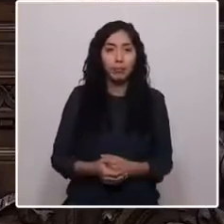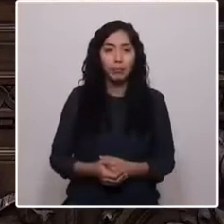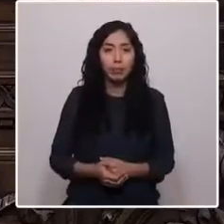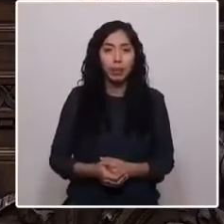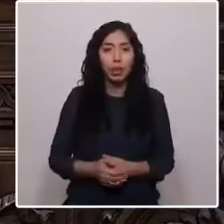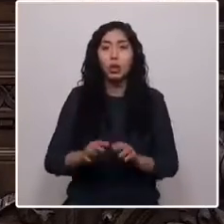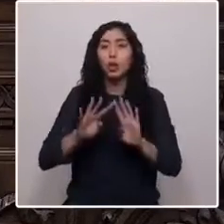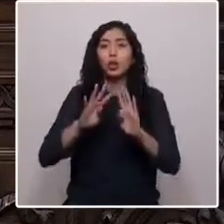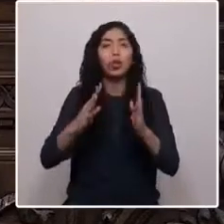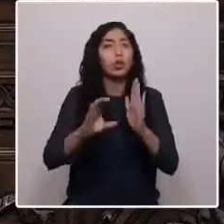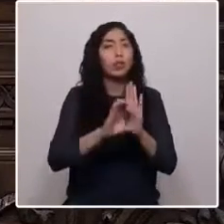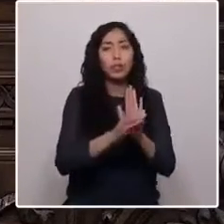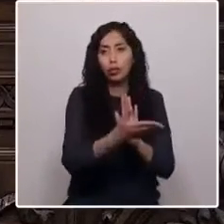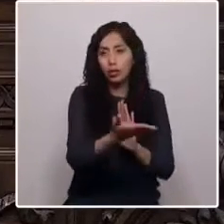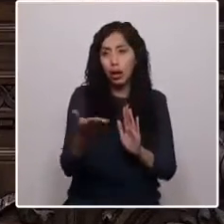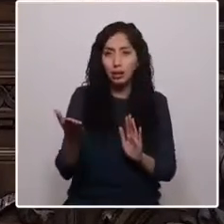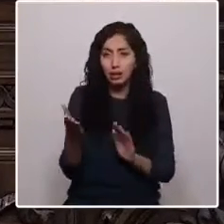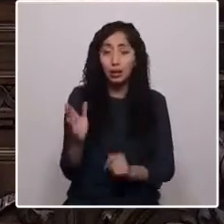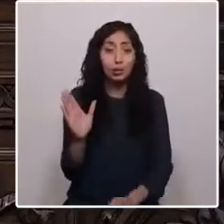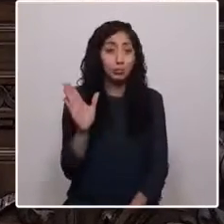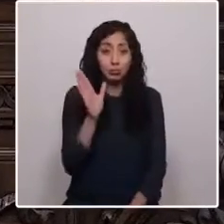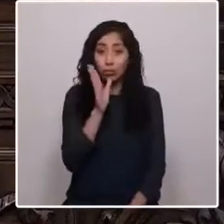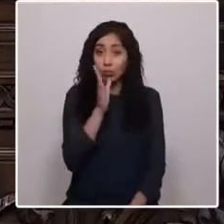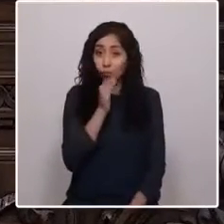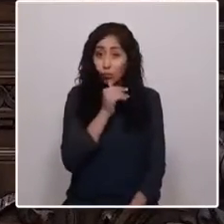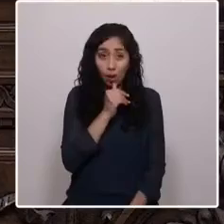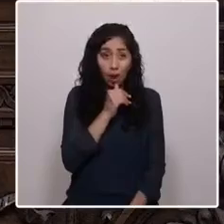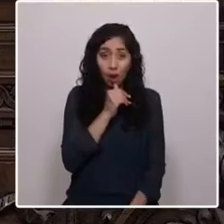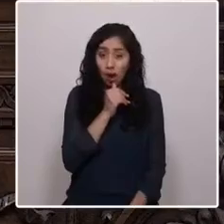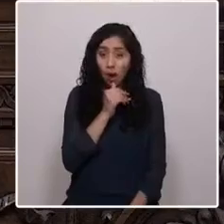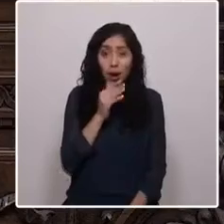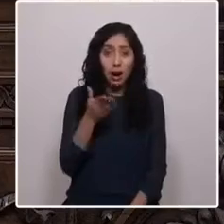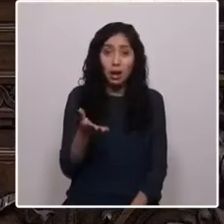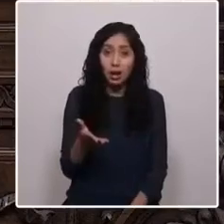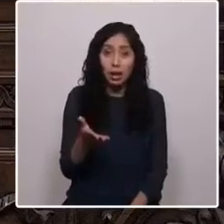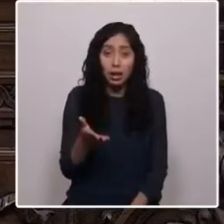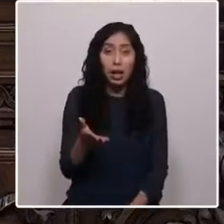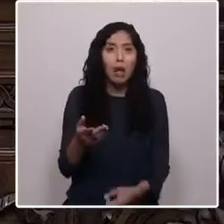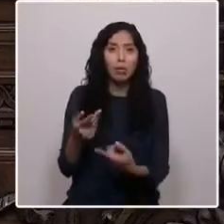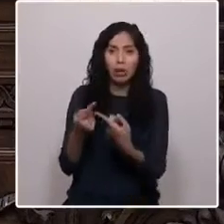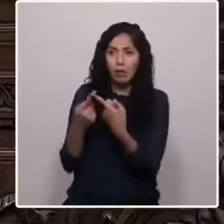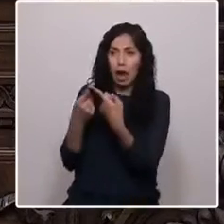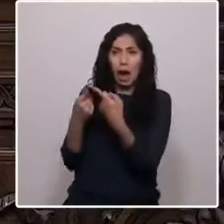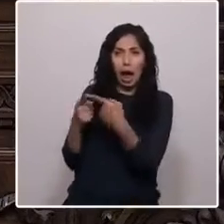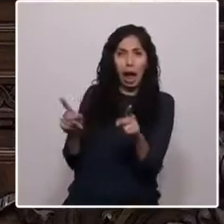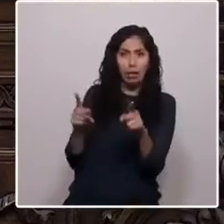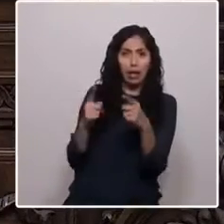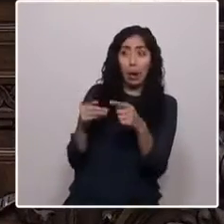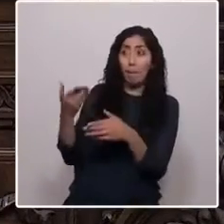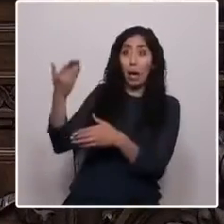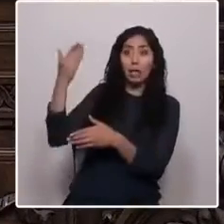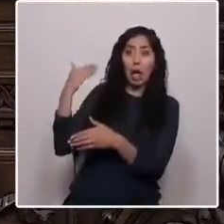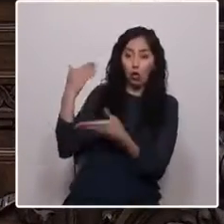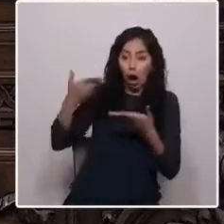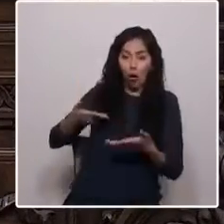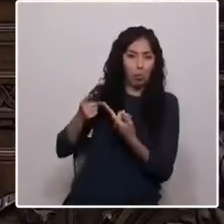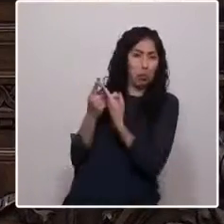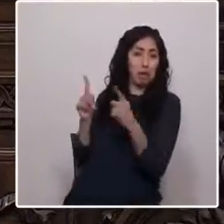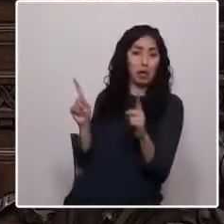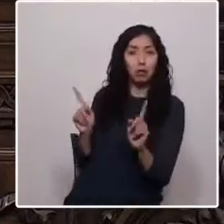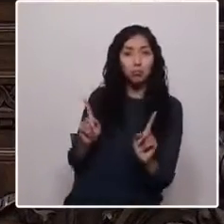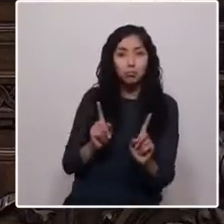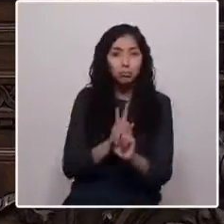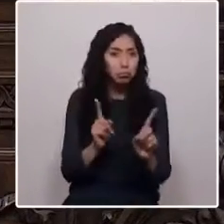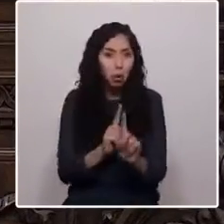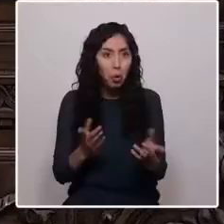Convencionales, no existen generaciones sustancialmente diferentes de las pasadas. No se